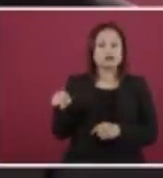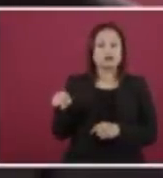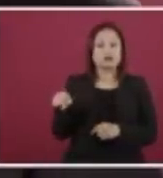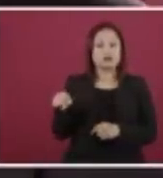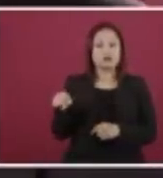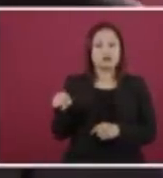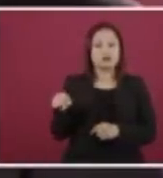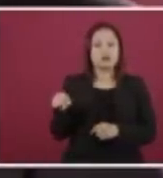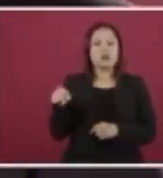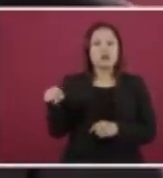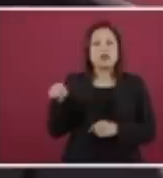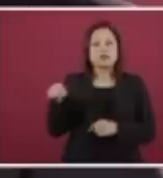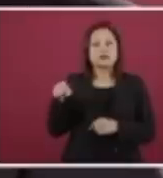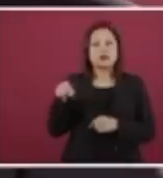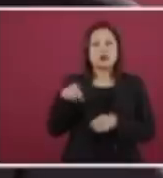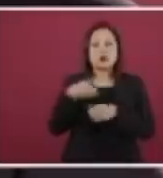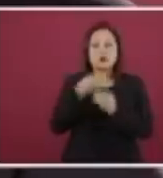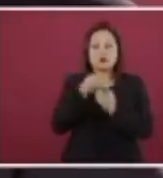saca algo